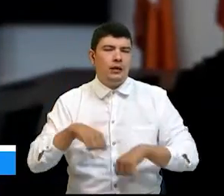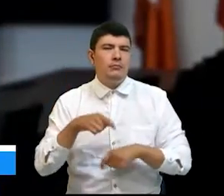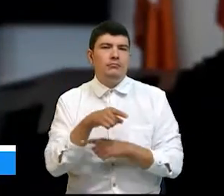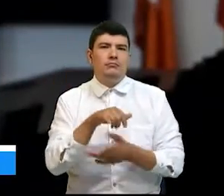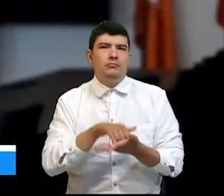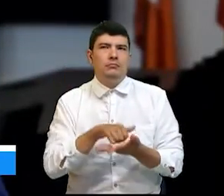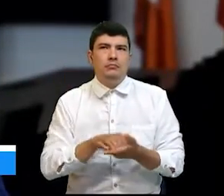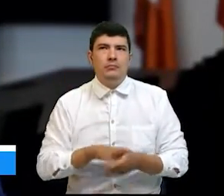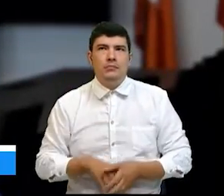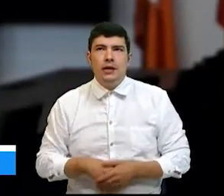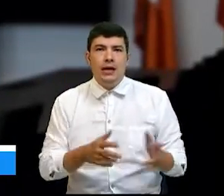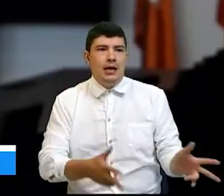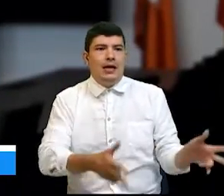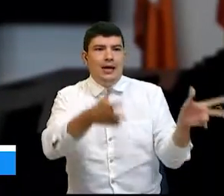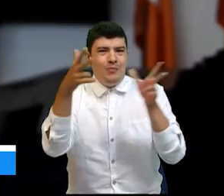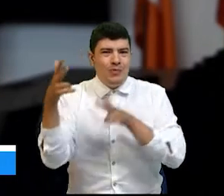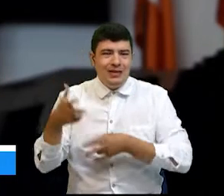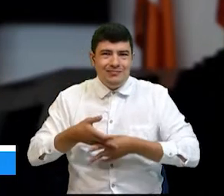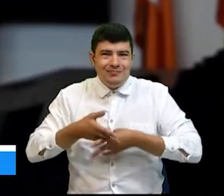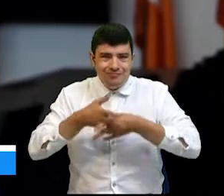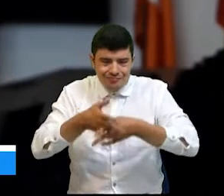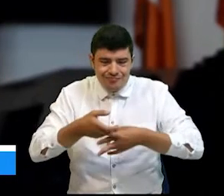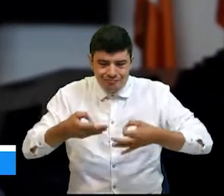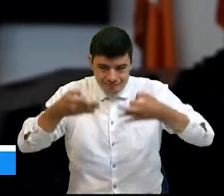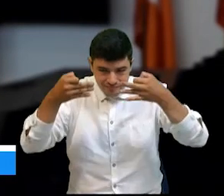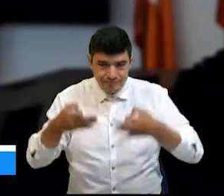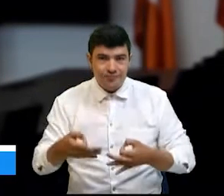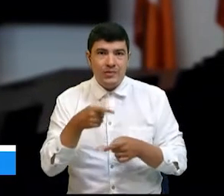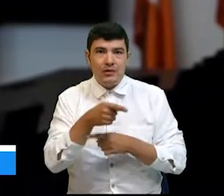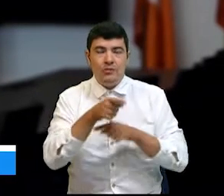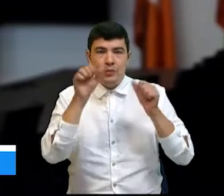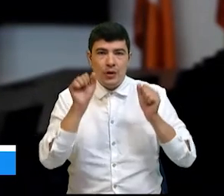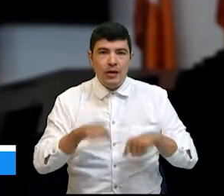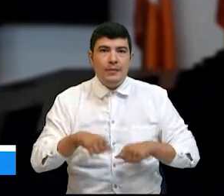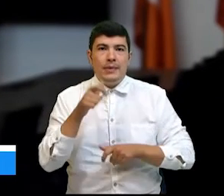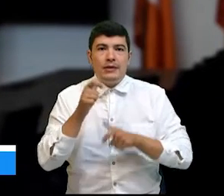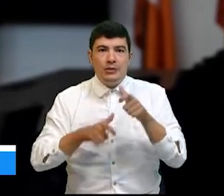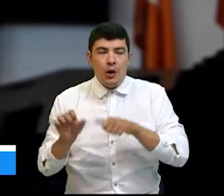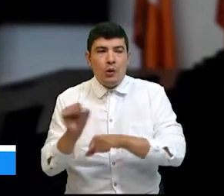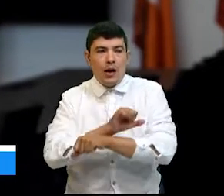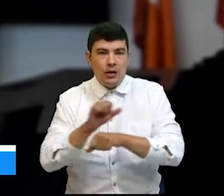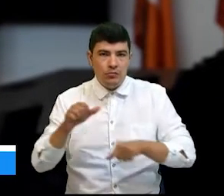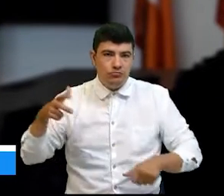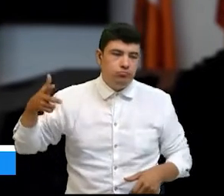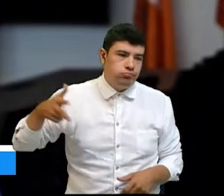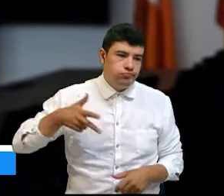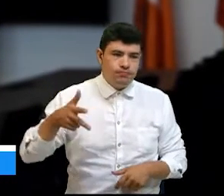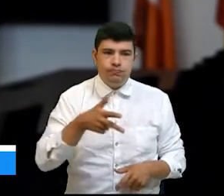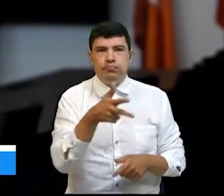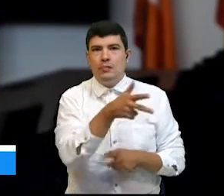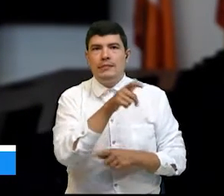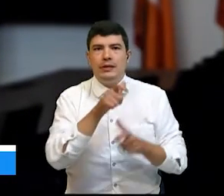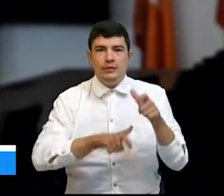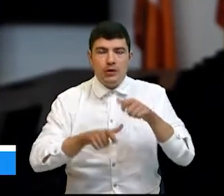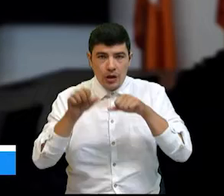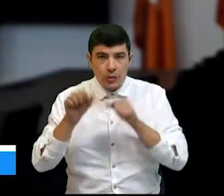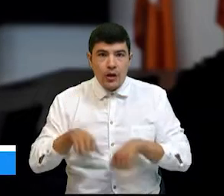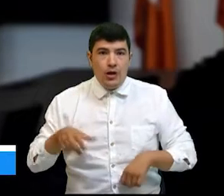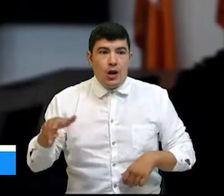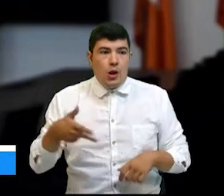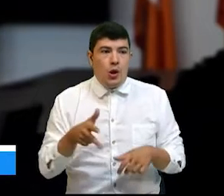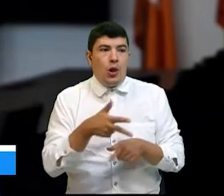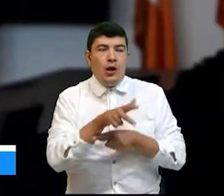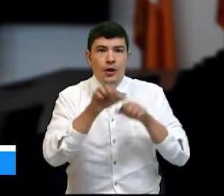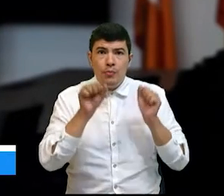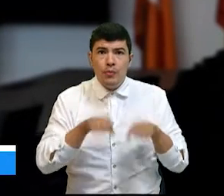es totalmente seguro para transitar totalmente seguro para que los usuarios puedan movilizarse a través de él